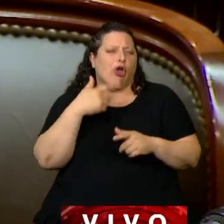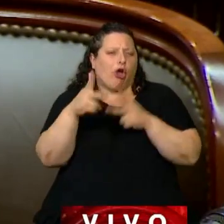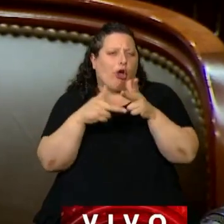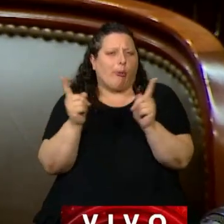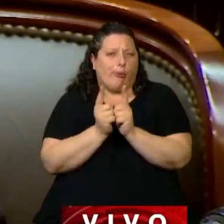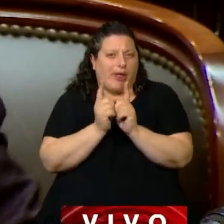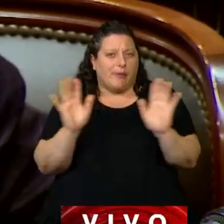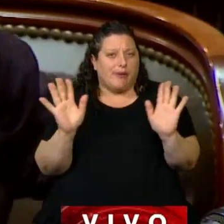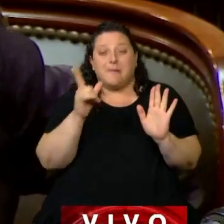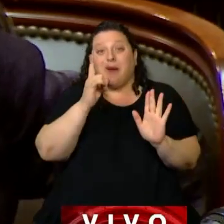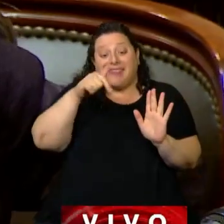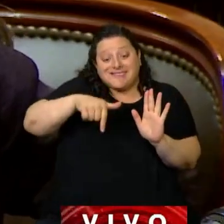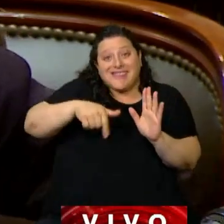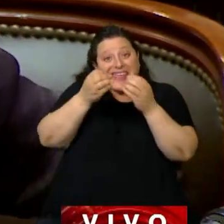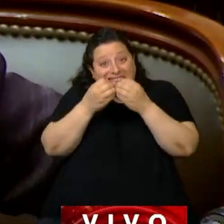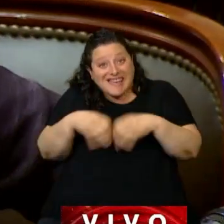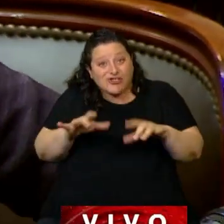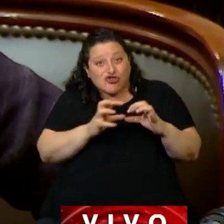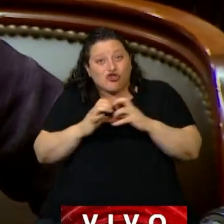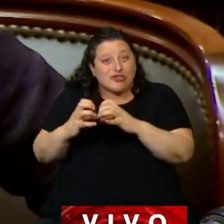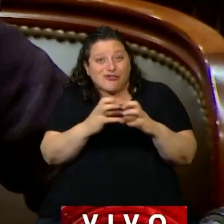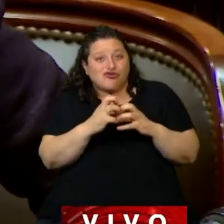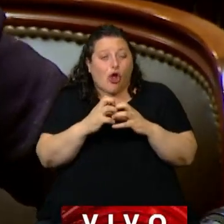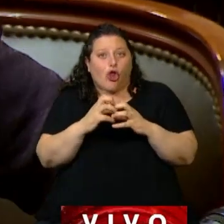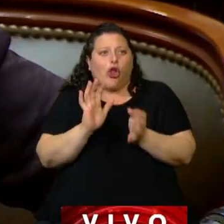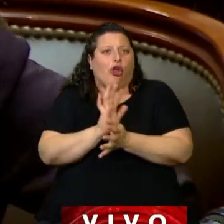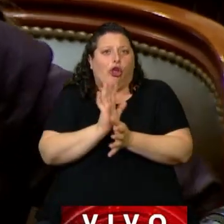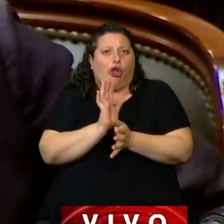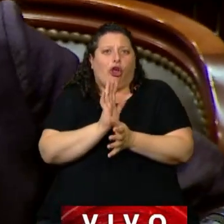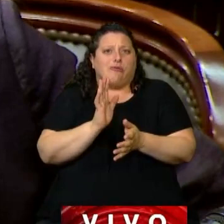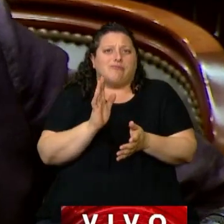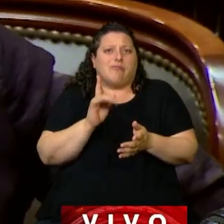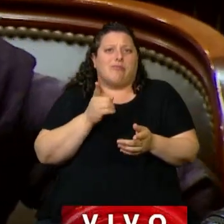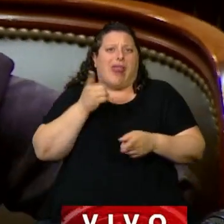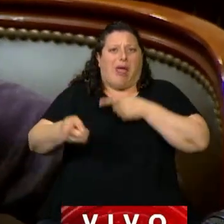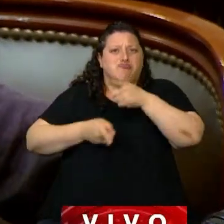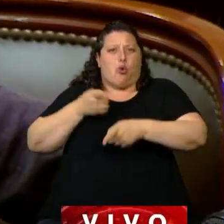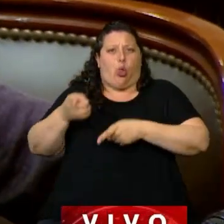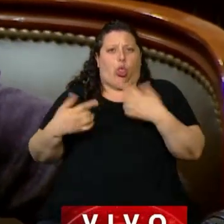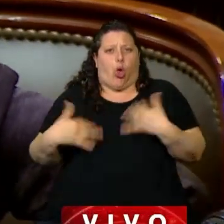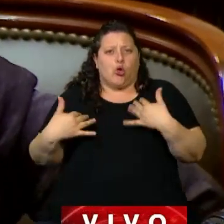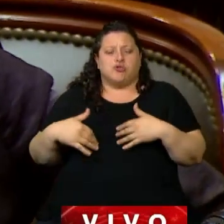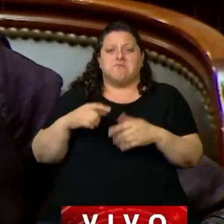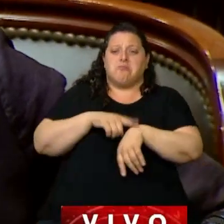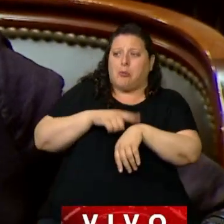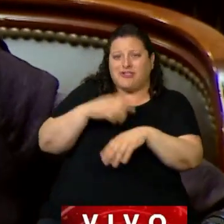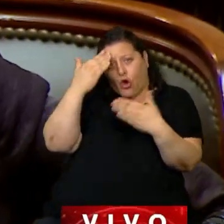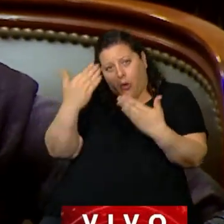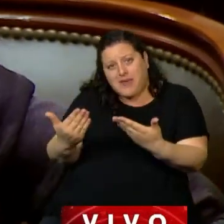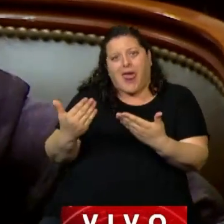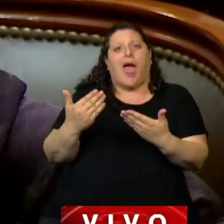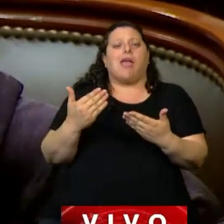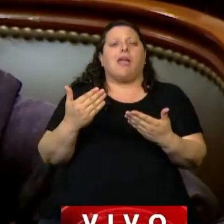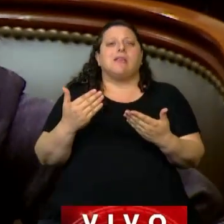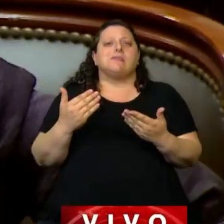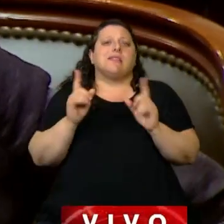el inicio de esta sesión parece que ha sido la sesión de los repudios que faltan no en tanto entre los homenajes que iniciaron y como